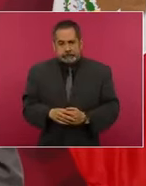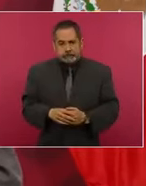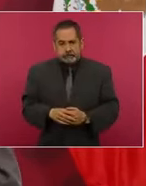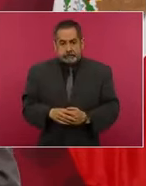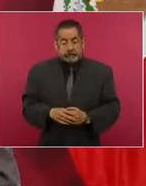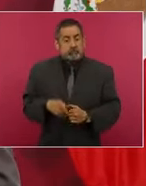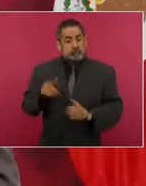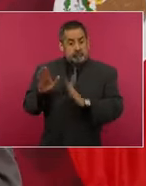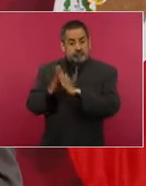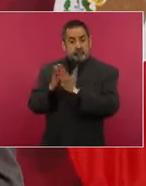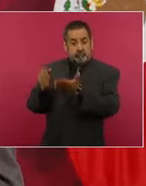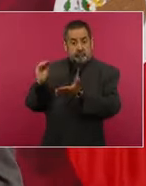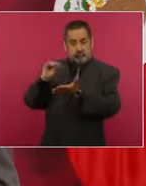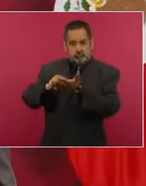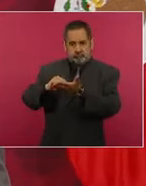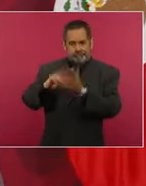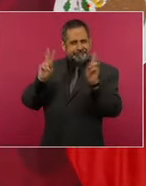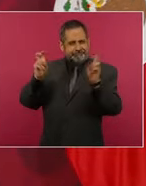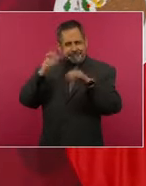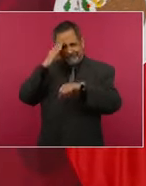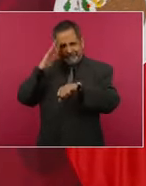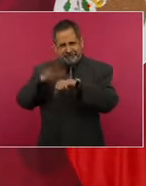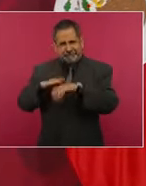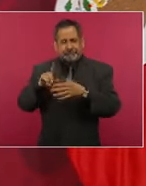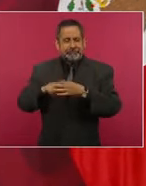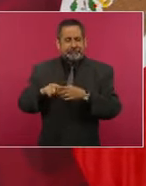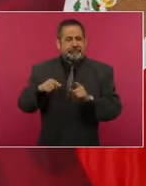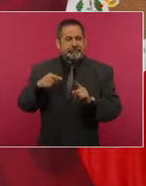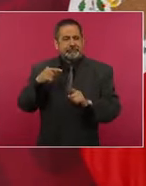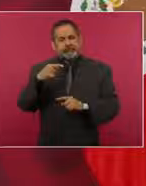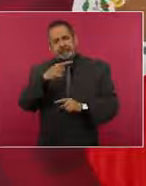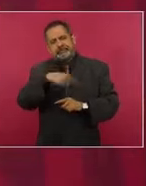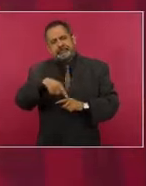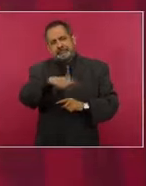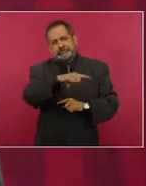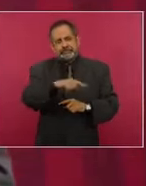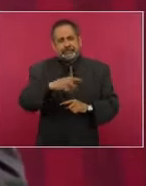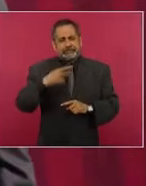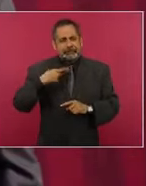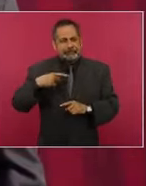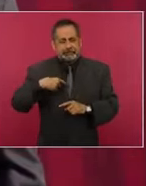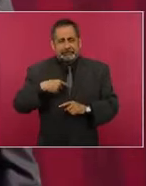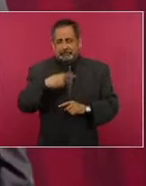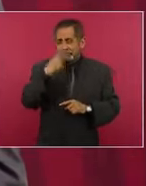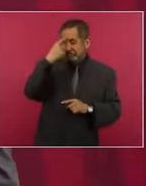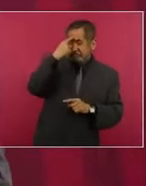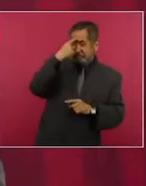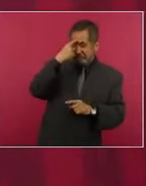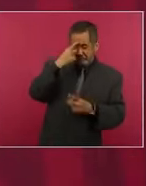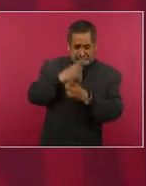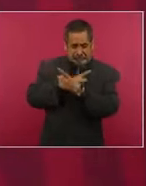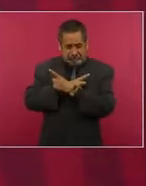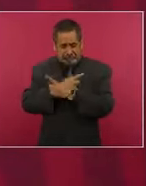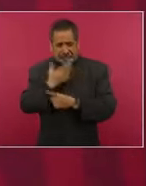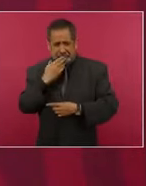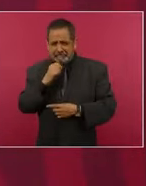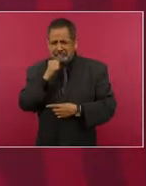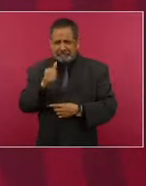Él pone ahí en sus memorias de que la moral era un árbol que daba moras y que servía para